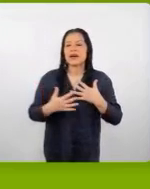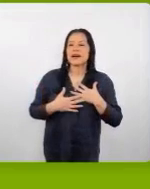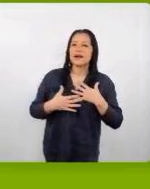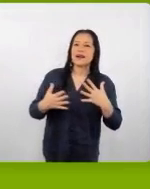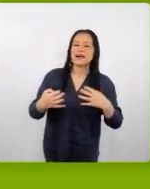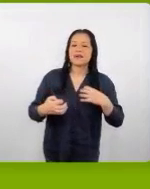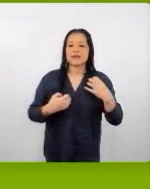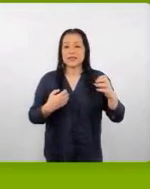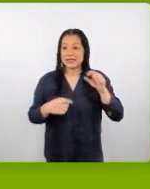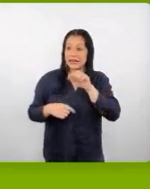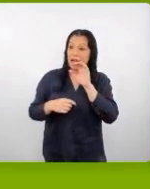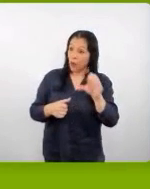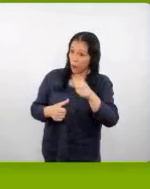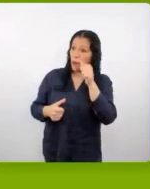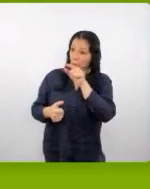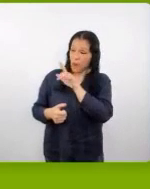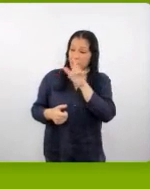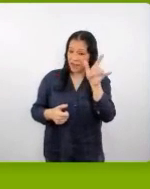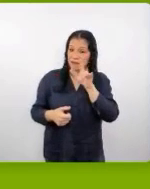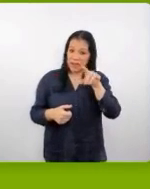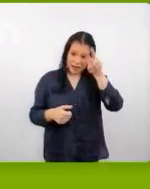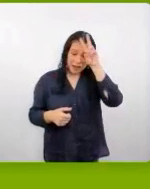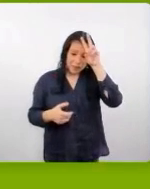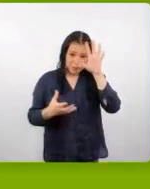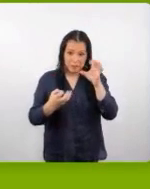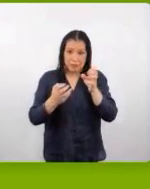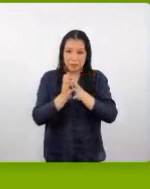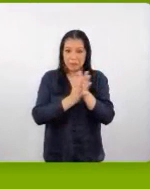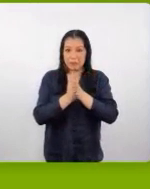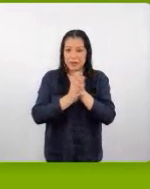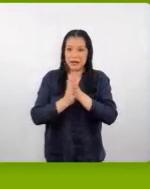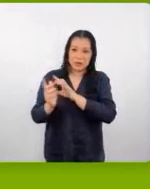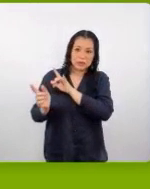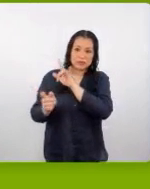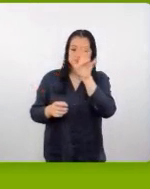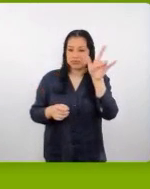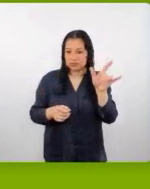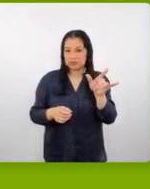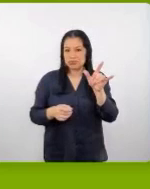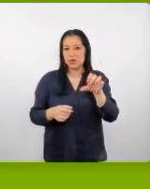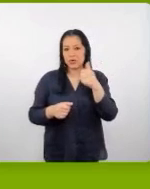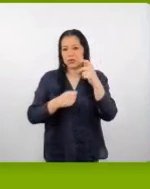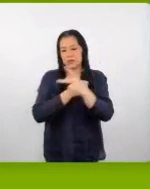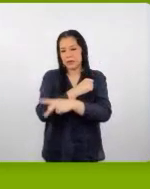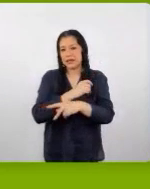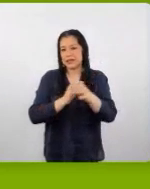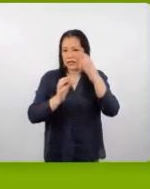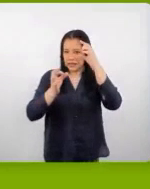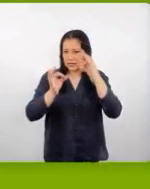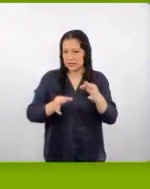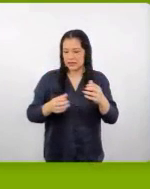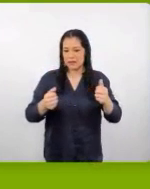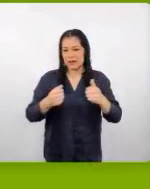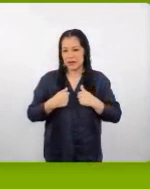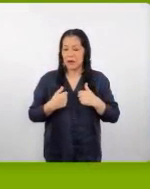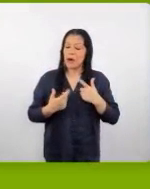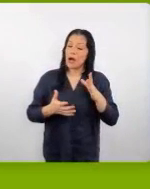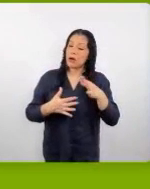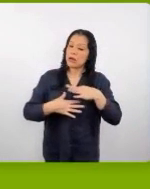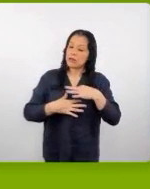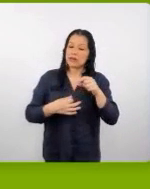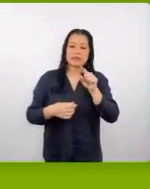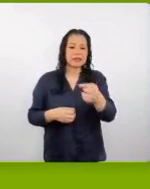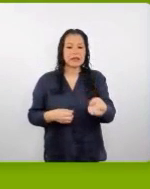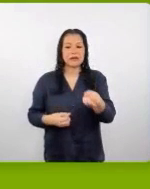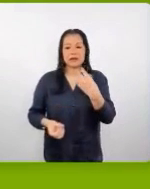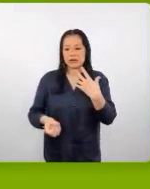que otros se inclinen por considerar al Perú como su siguiente destino. Qué interesante lo que nos estás